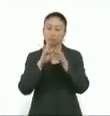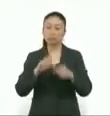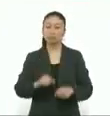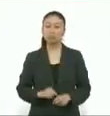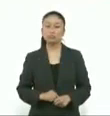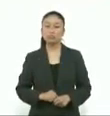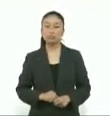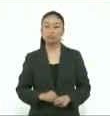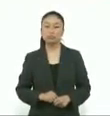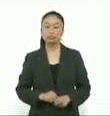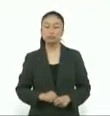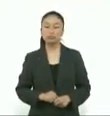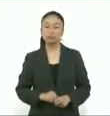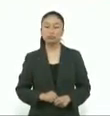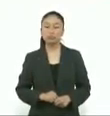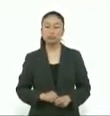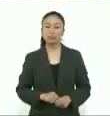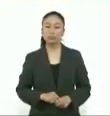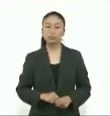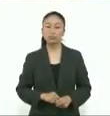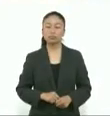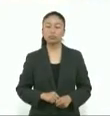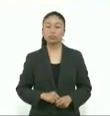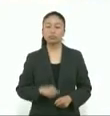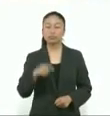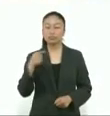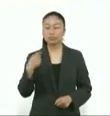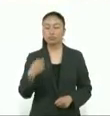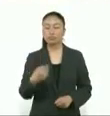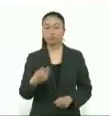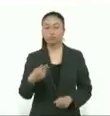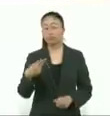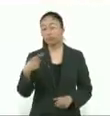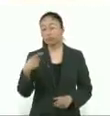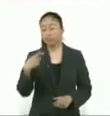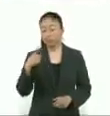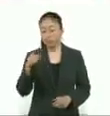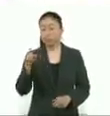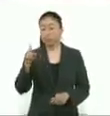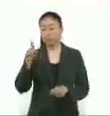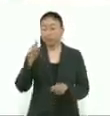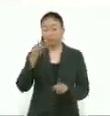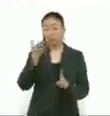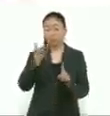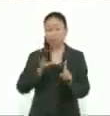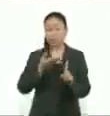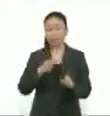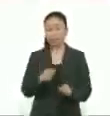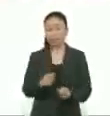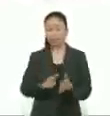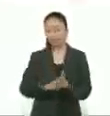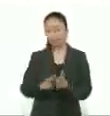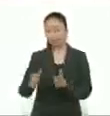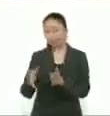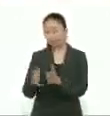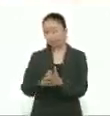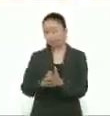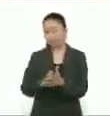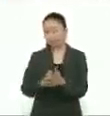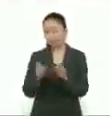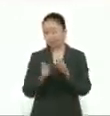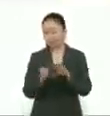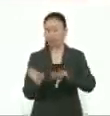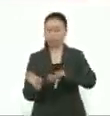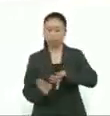en la principal de sus batallas, que es erradicar toda forma de corrupción y de abuso desde